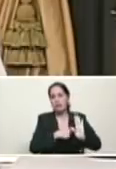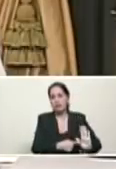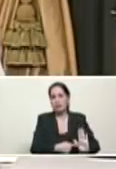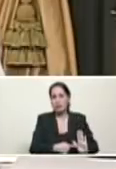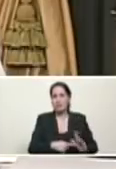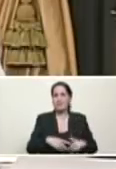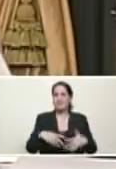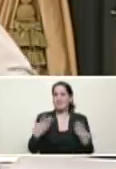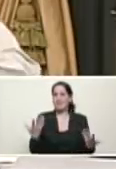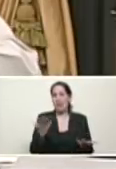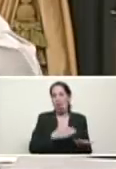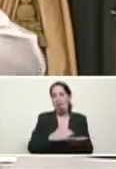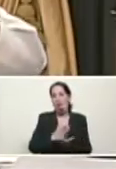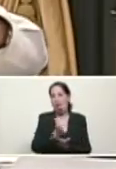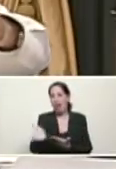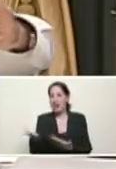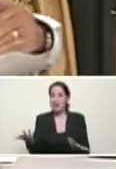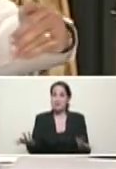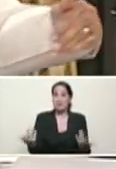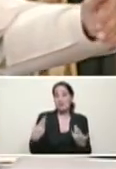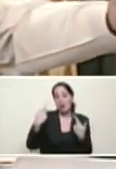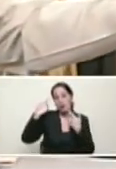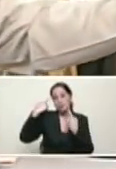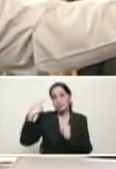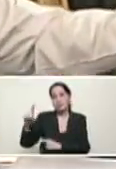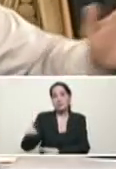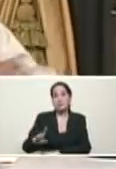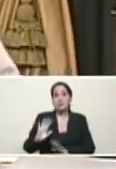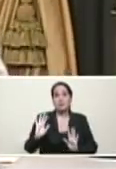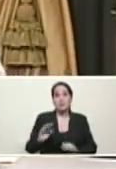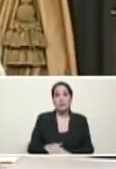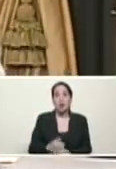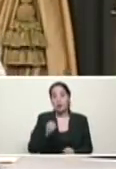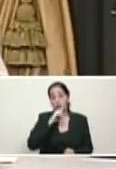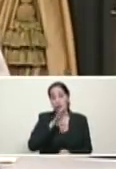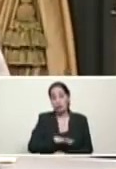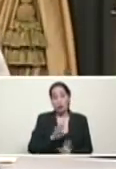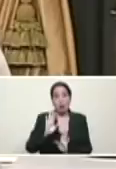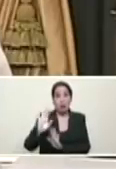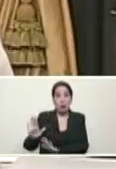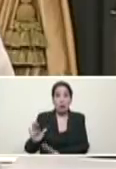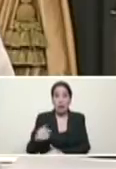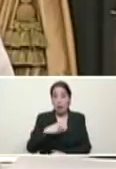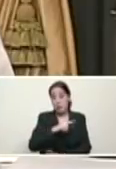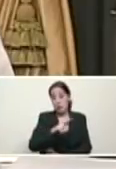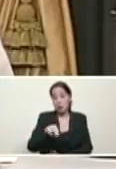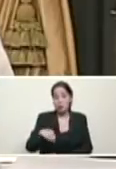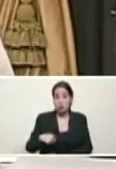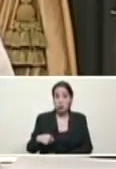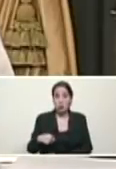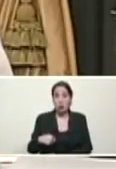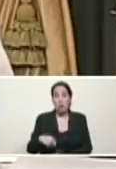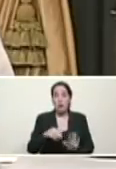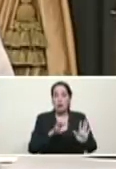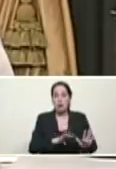hacer cosas que no son. Bueno, allá ellos y su historia. Acá nosotros, con el